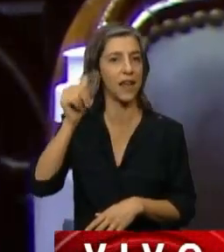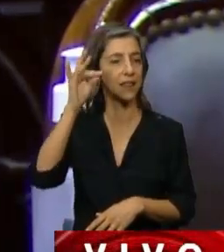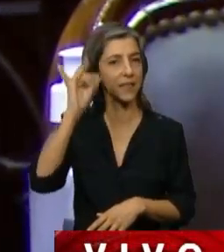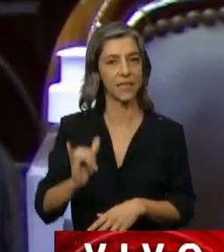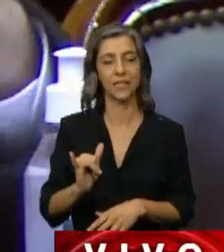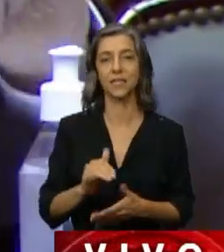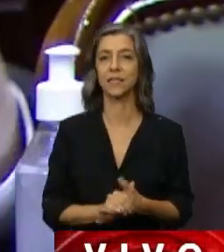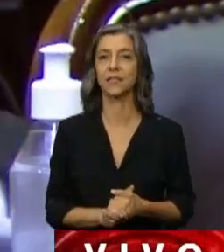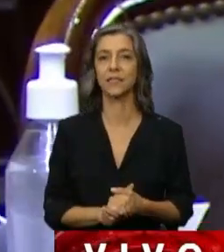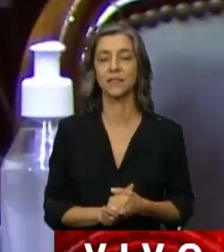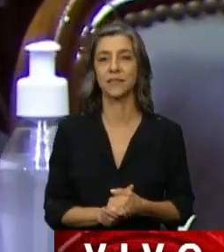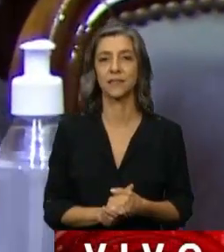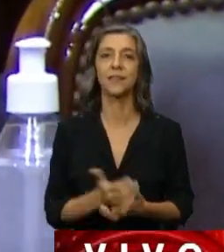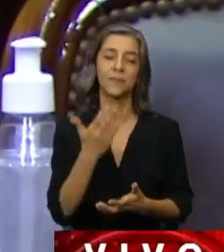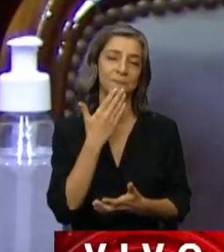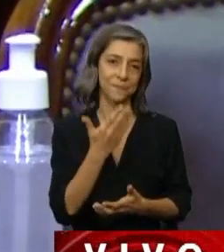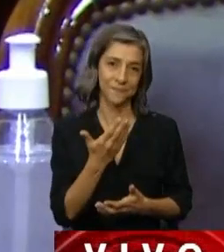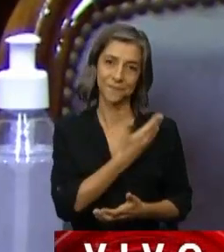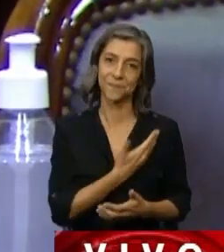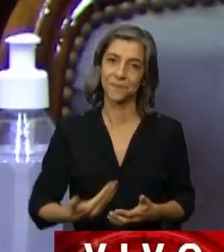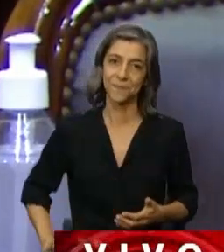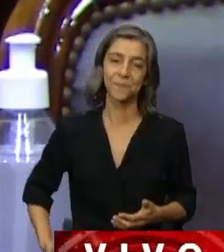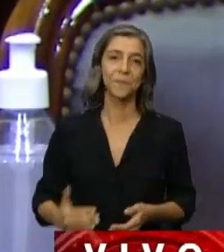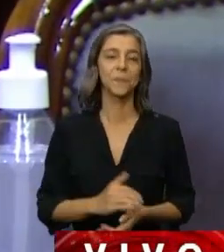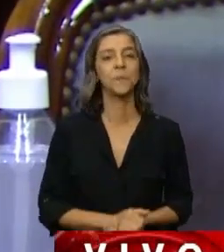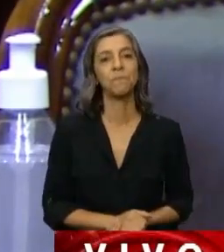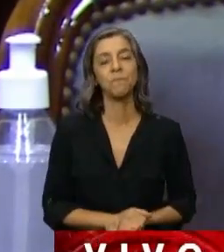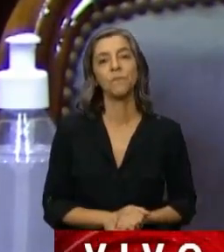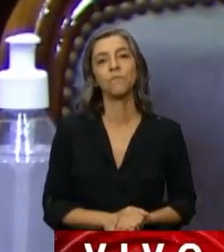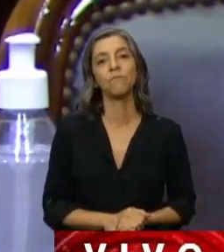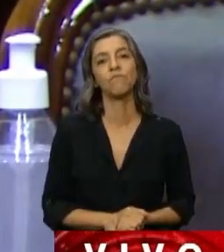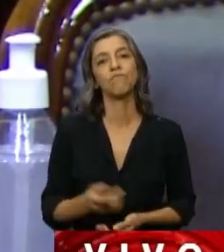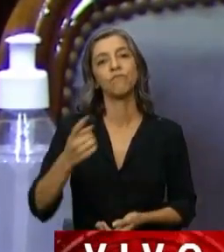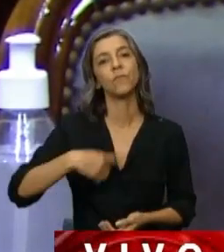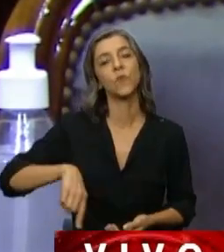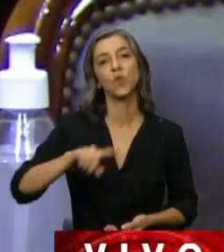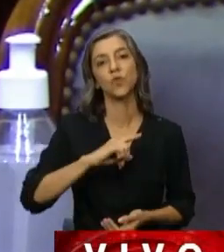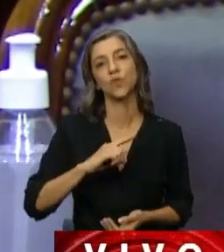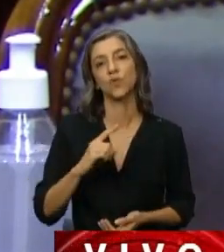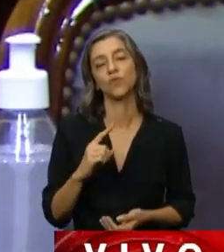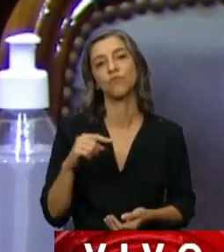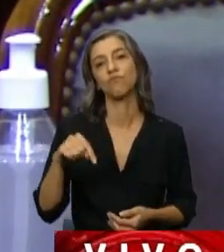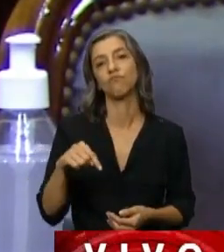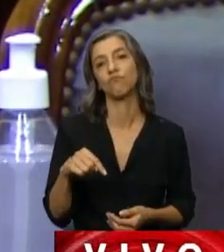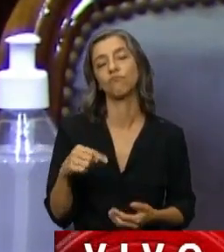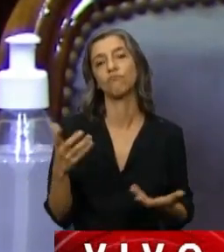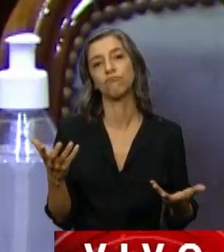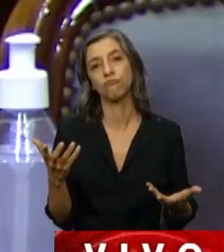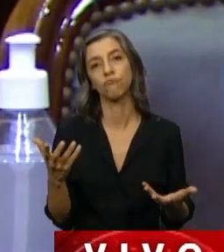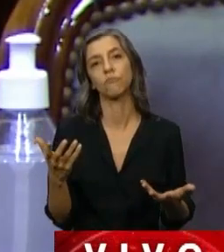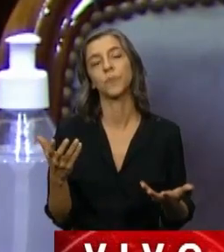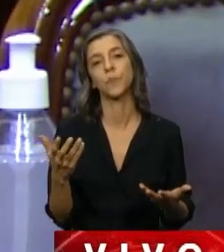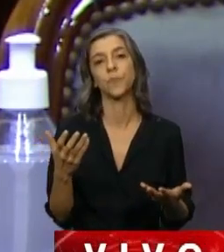presidente estamos abordando esta discusión pero